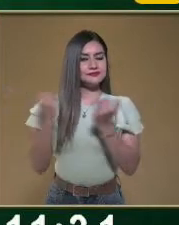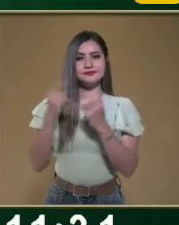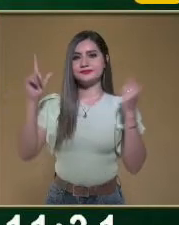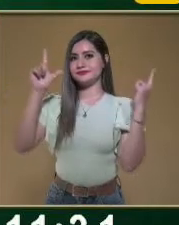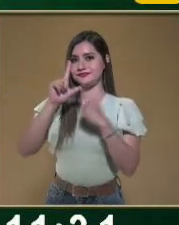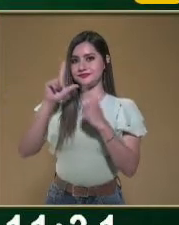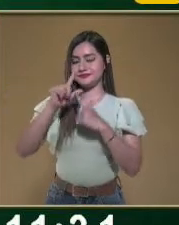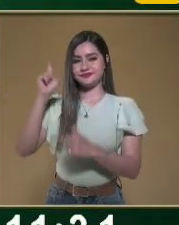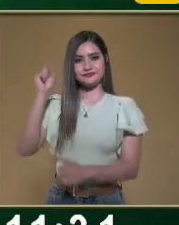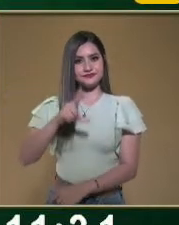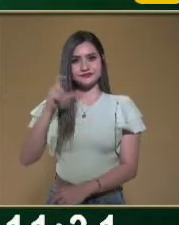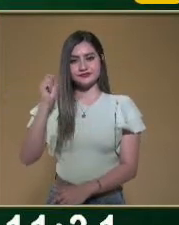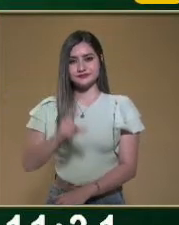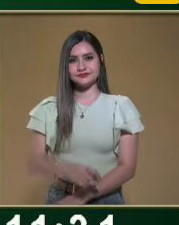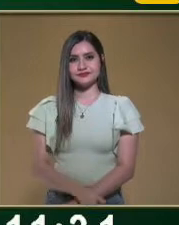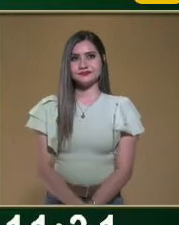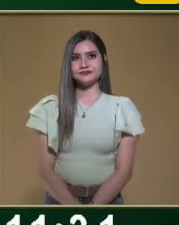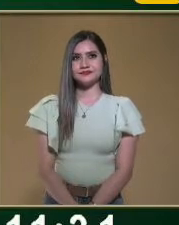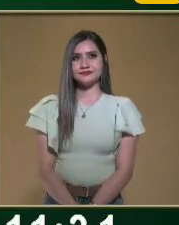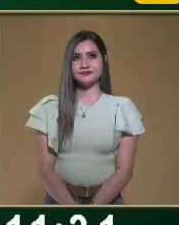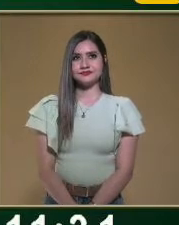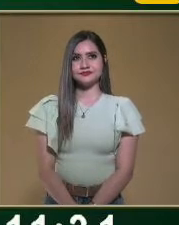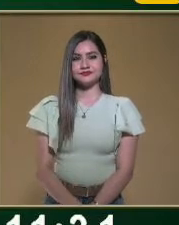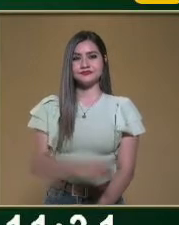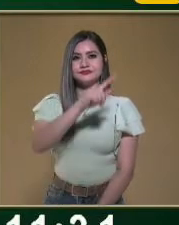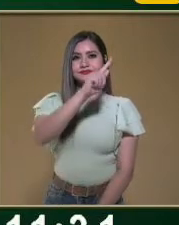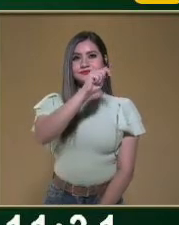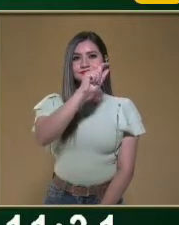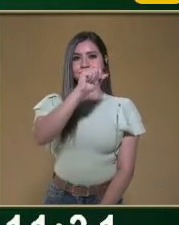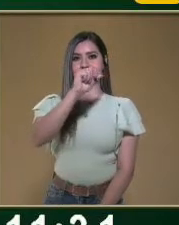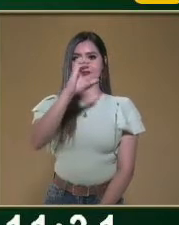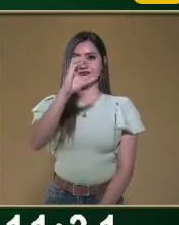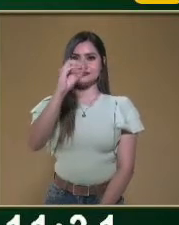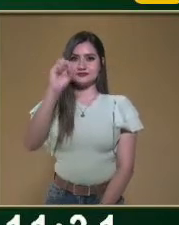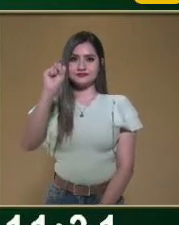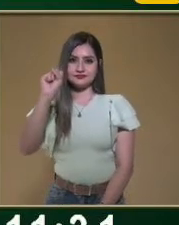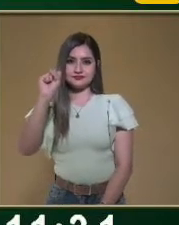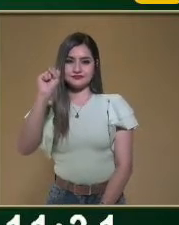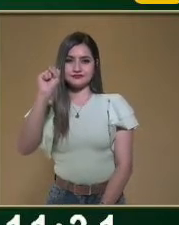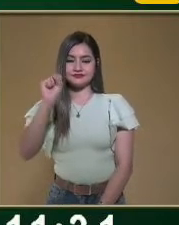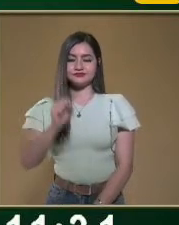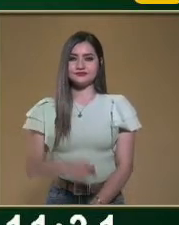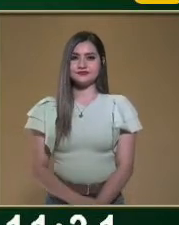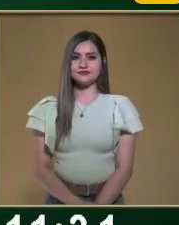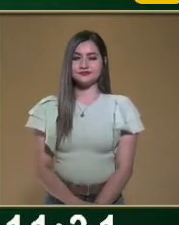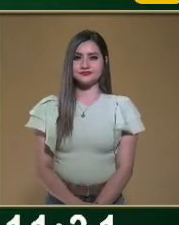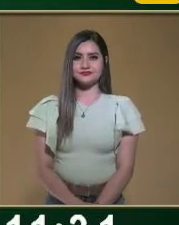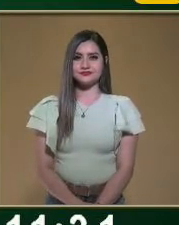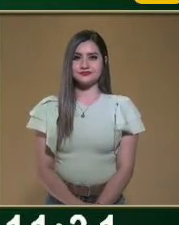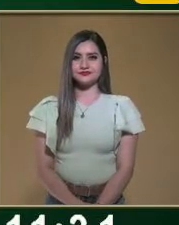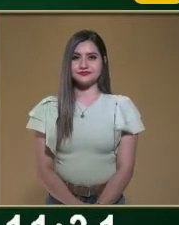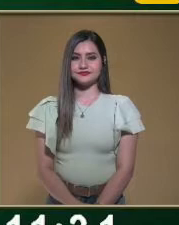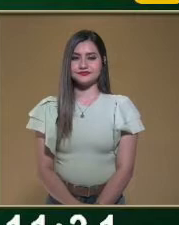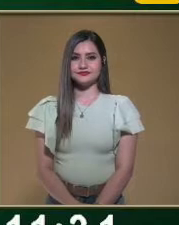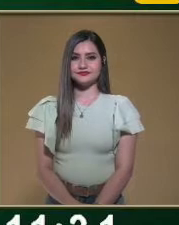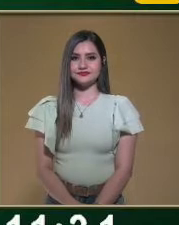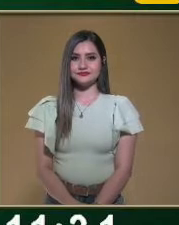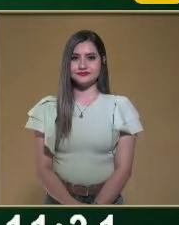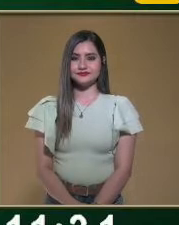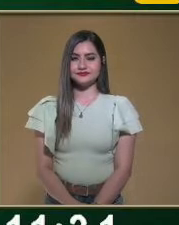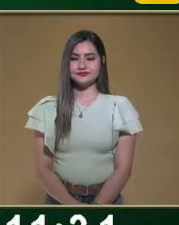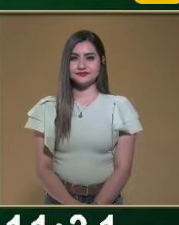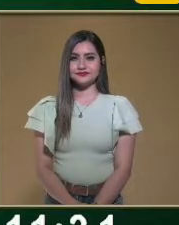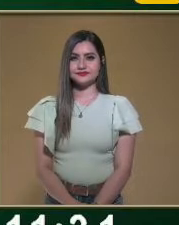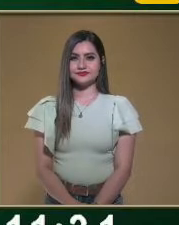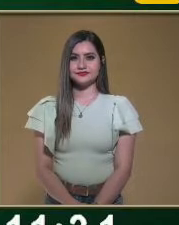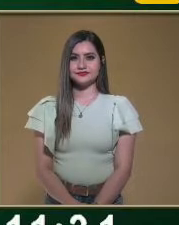podemos también formar la palabra tacos. Así es, la palabra costa la adivinó Emma, maestra Ana, también. Y también la